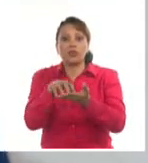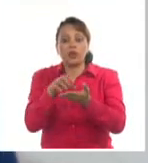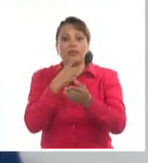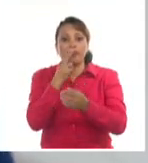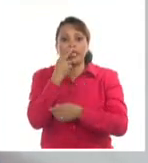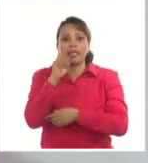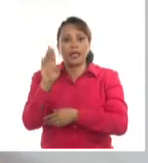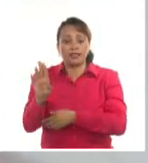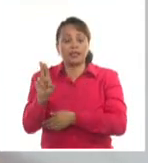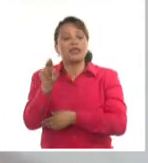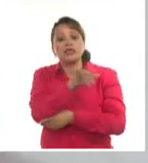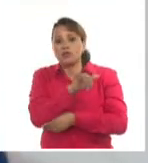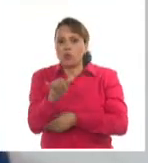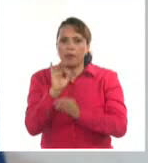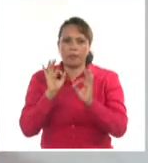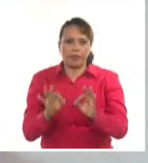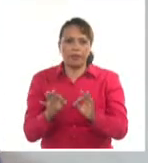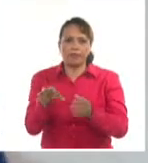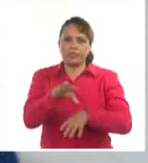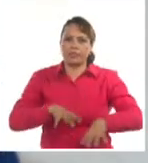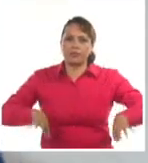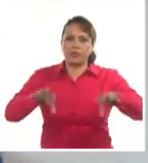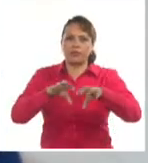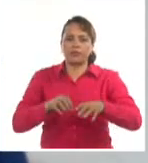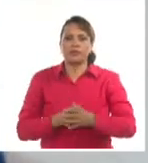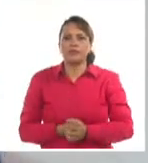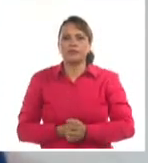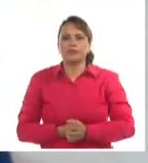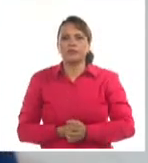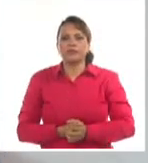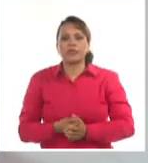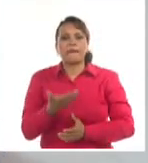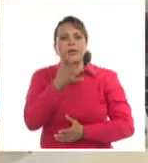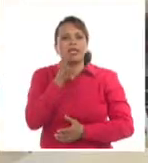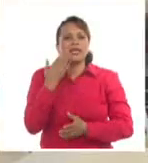Estaríamos asistiendo a un holocausto en pleno siglo XXI.